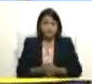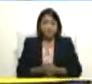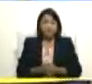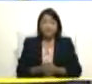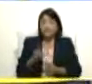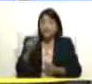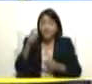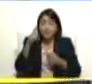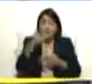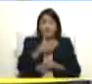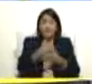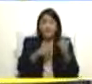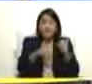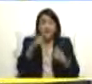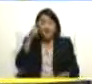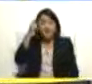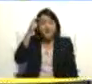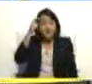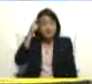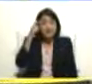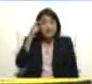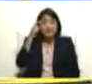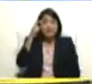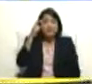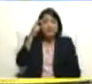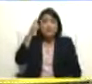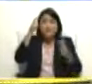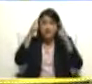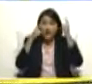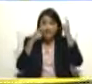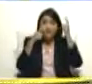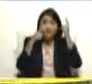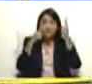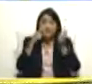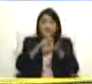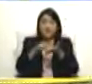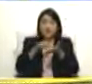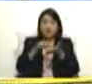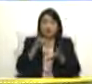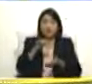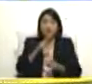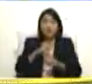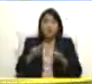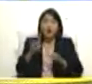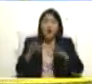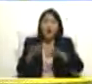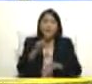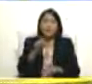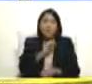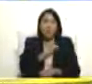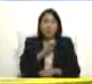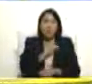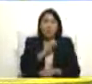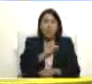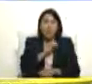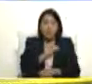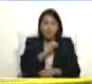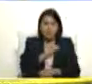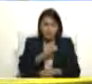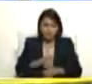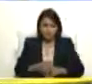de puño y letra por parte de él. Pero también comenzaron y asustaron a alguna gente, neutralizaron a alguna